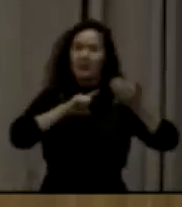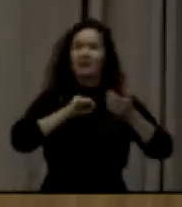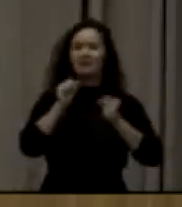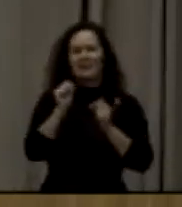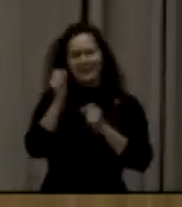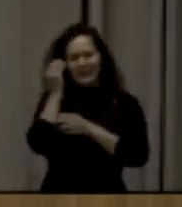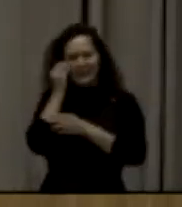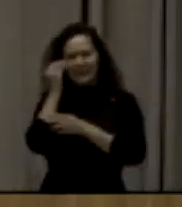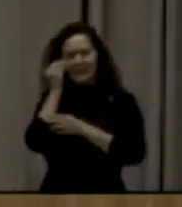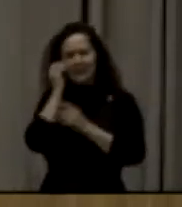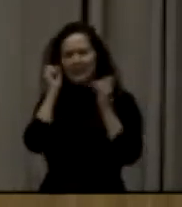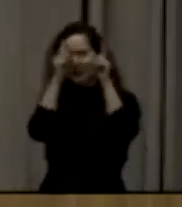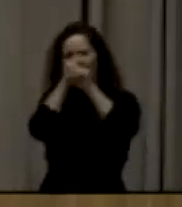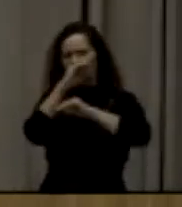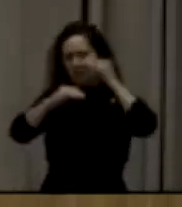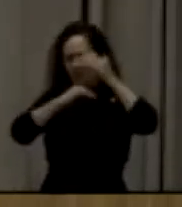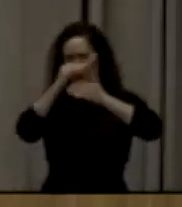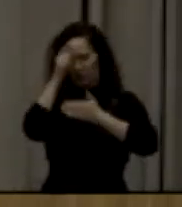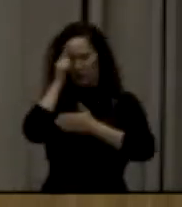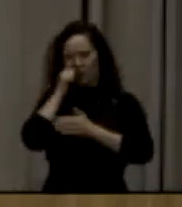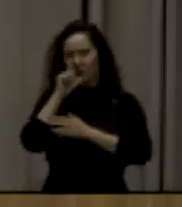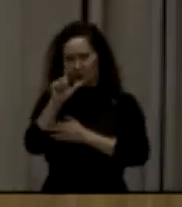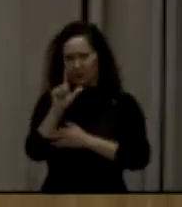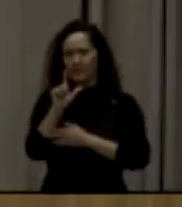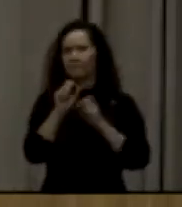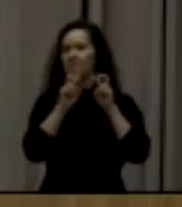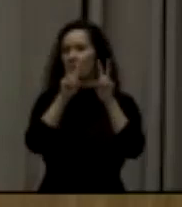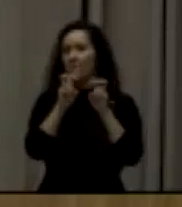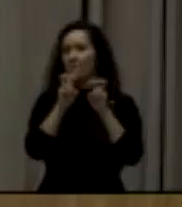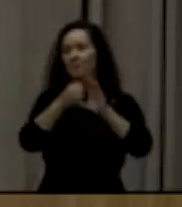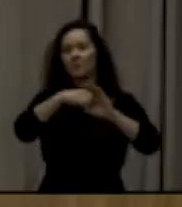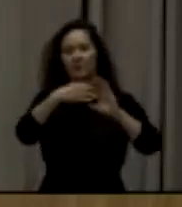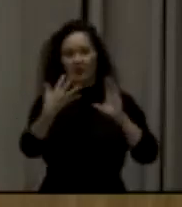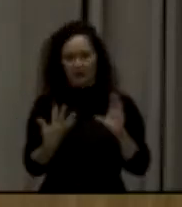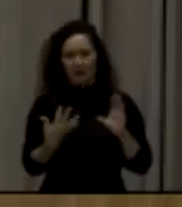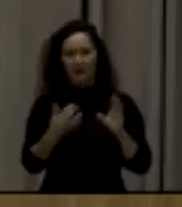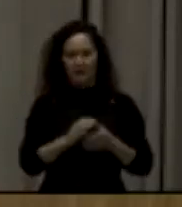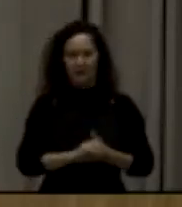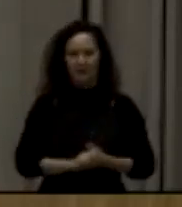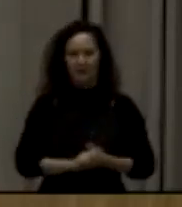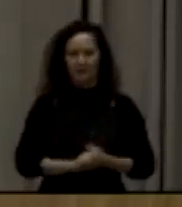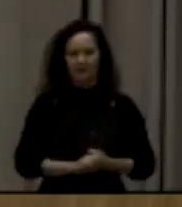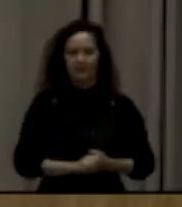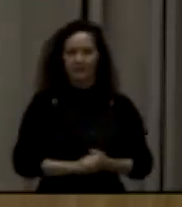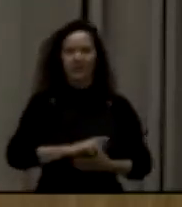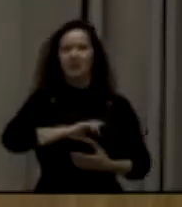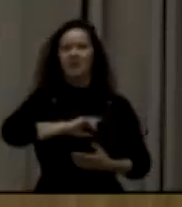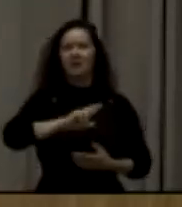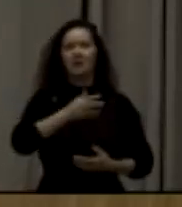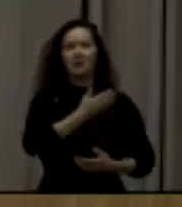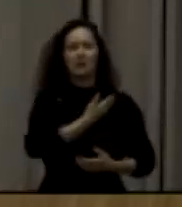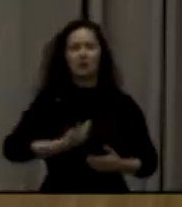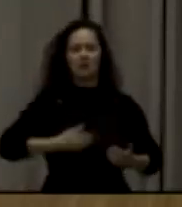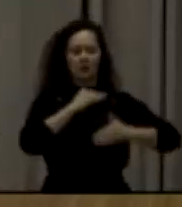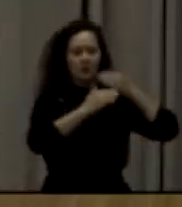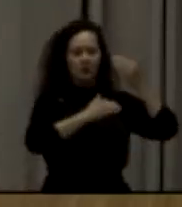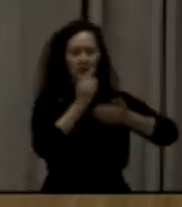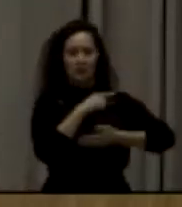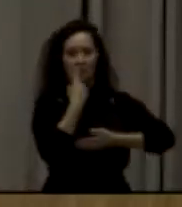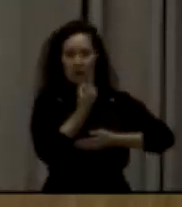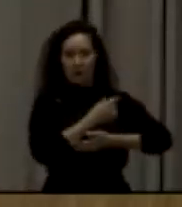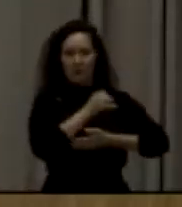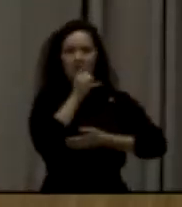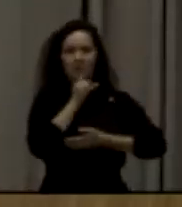avanzar hacia un sistema con esas características y no solo en gobiernos progresistas sino en nuestro caso